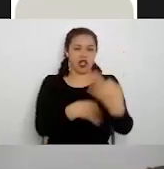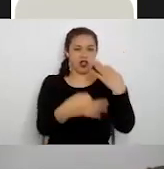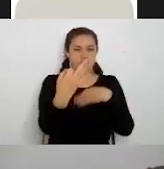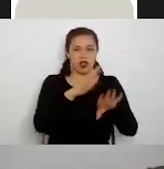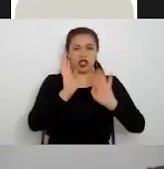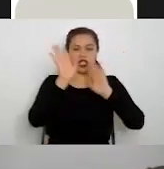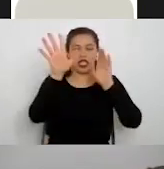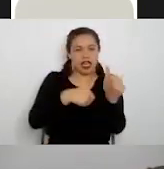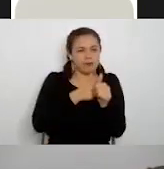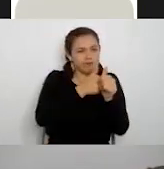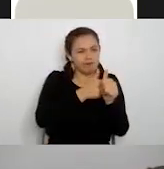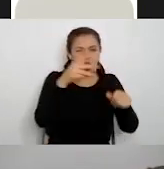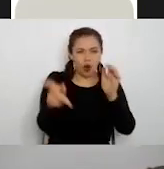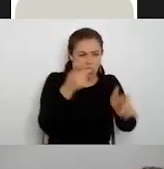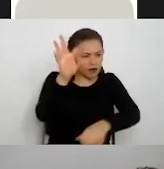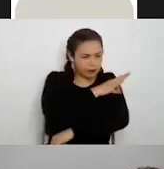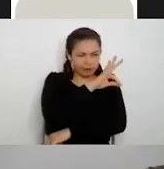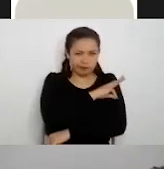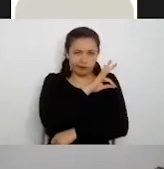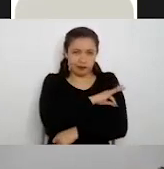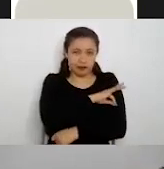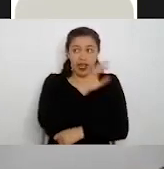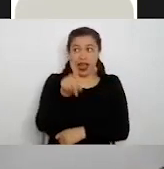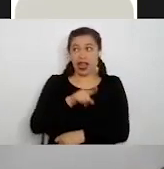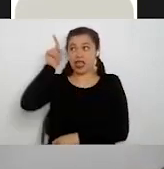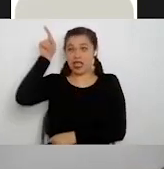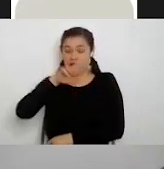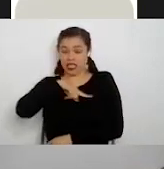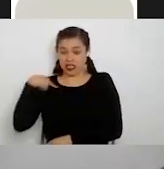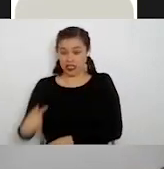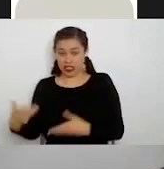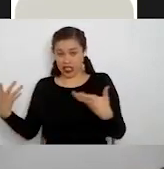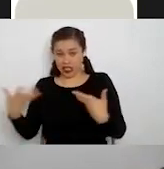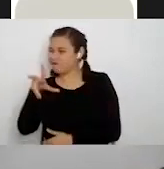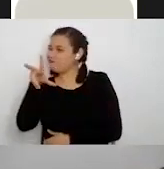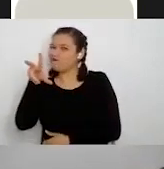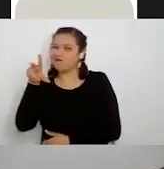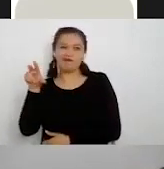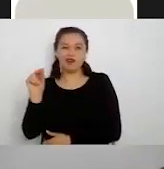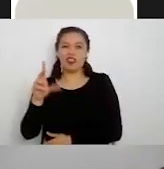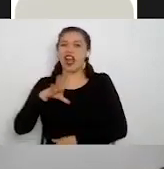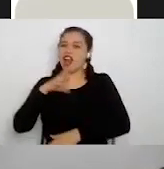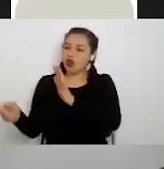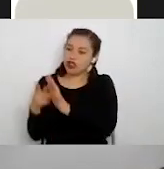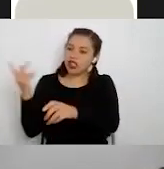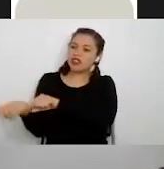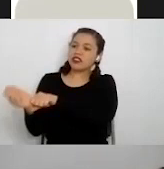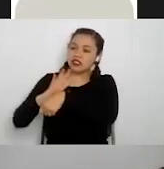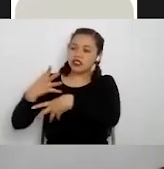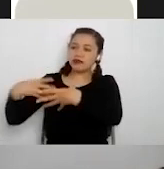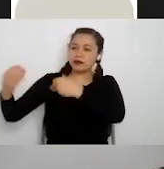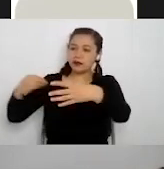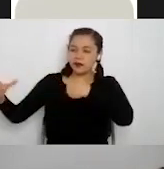refuerzos y demás. Esa tarea no la ha hecho China, entonces por eso tiene tantos regresos y